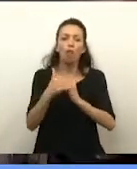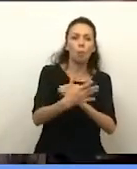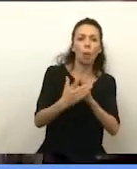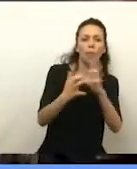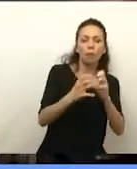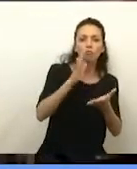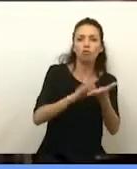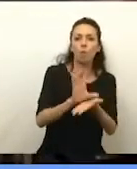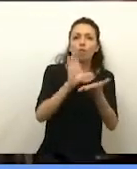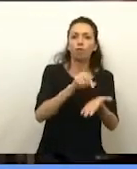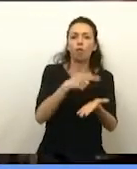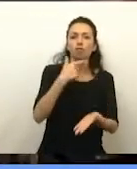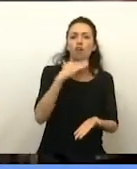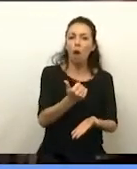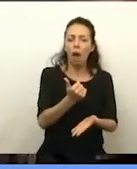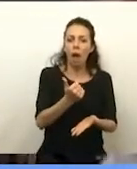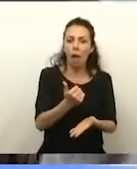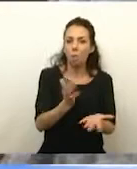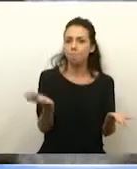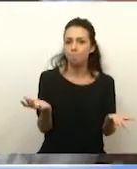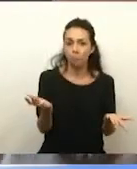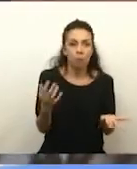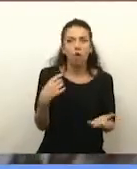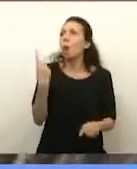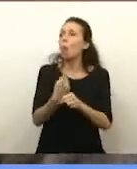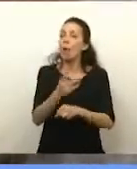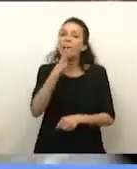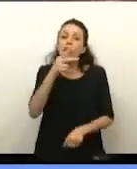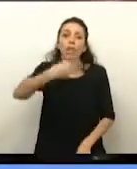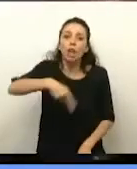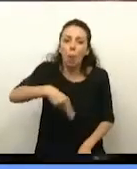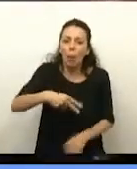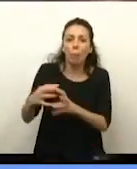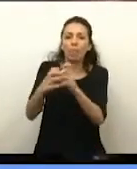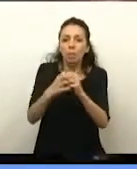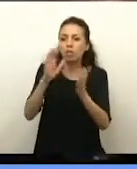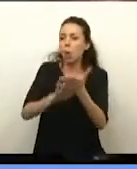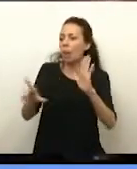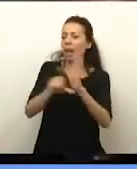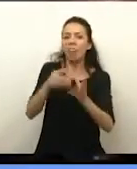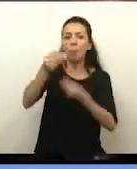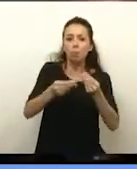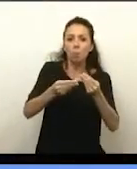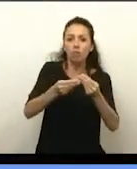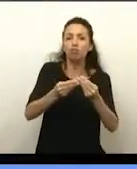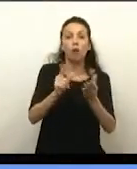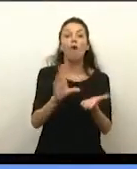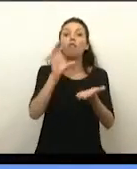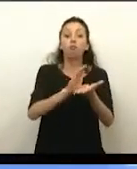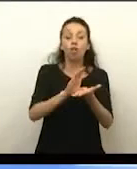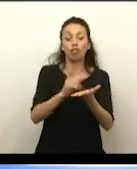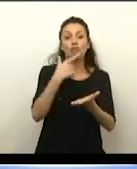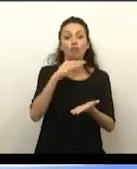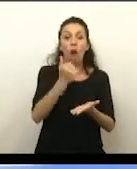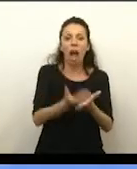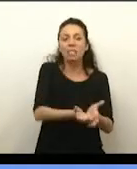hacer una ley de presupuesto el 14 de noviembre sacar el fondo federal solidario que vuelva como estaba